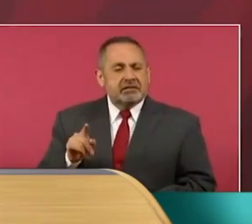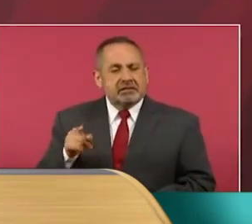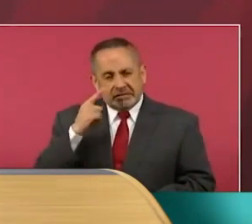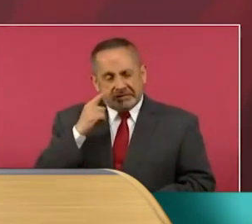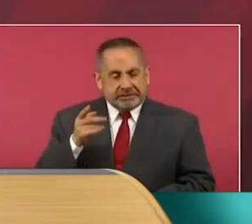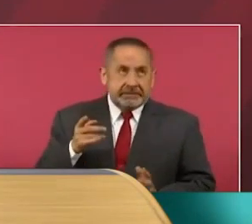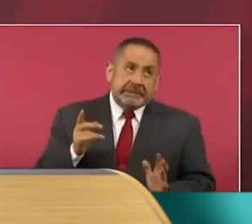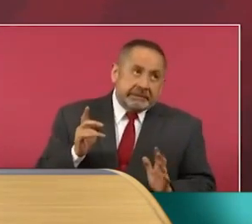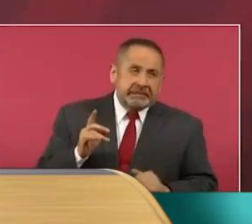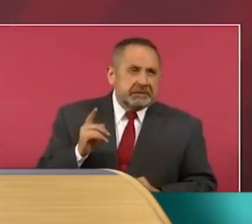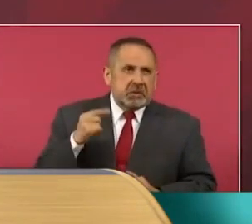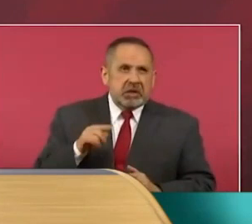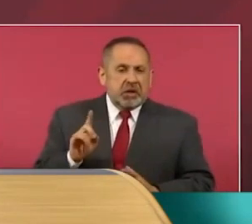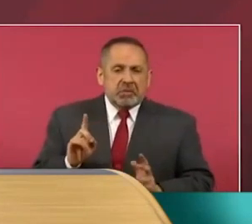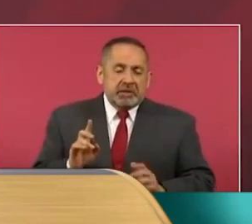aunque eso